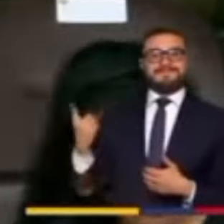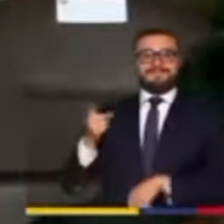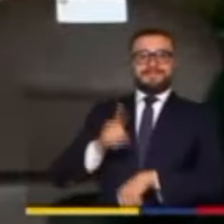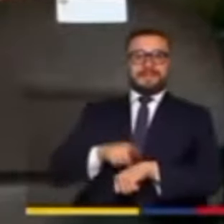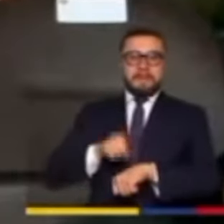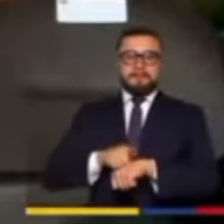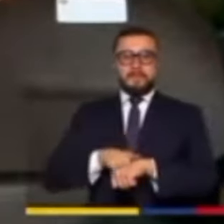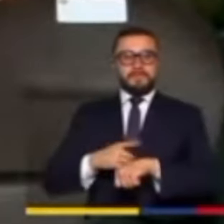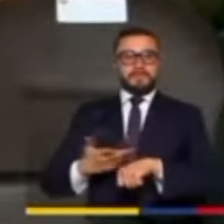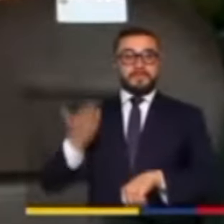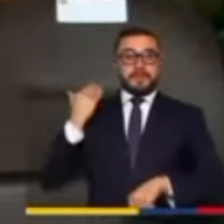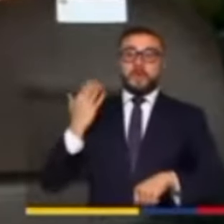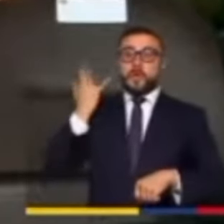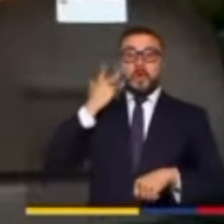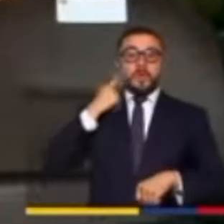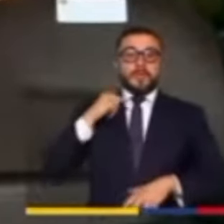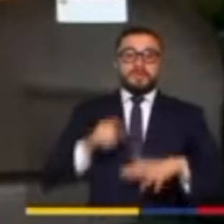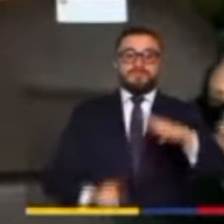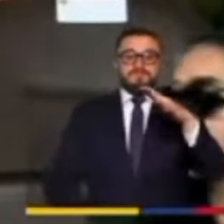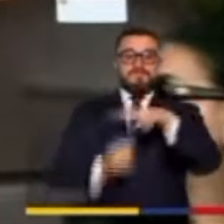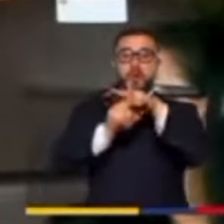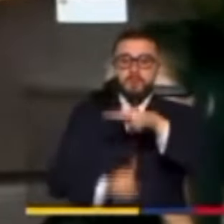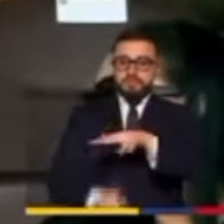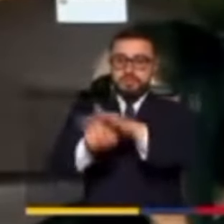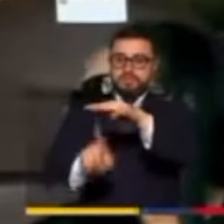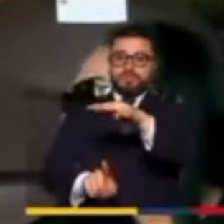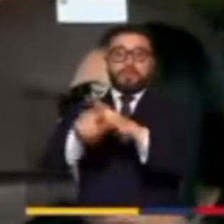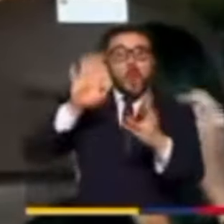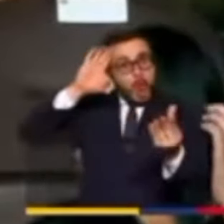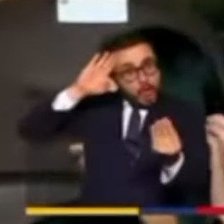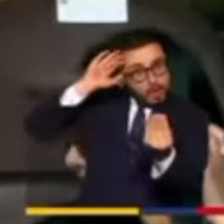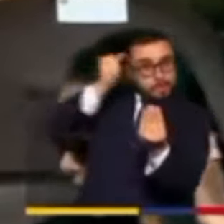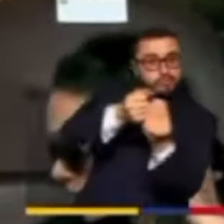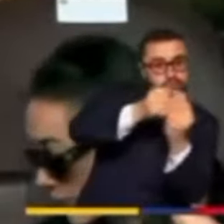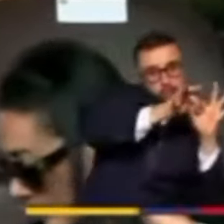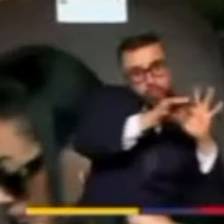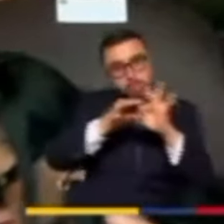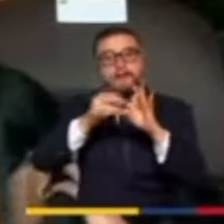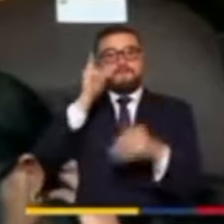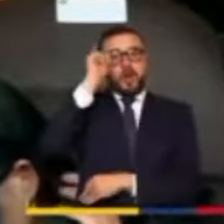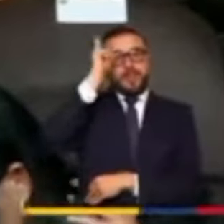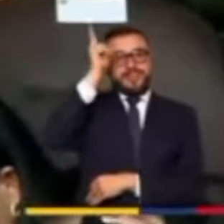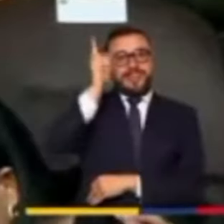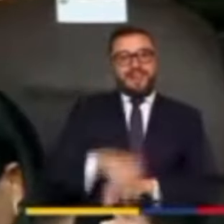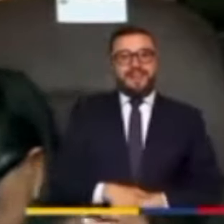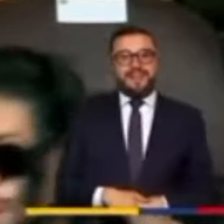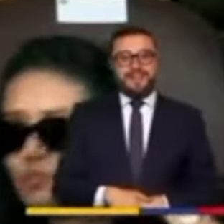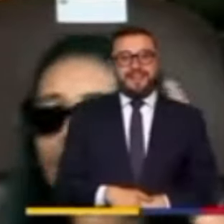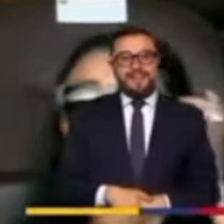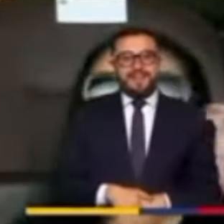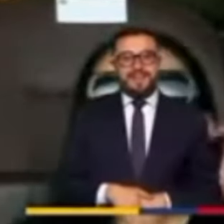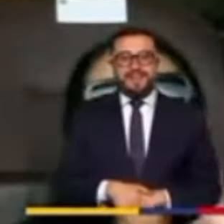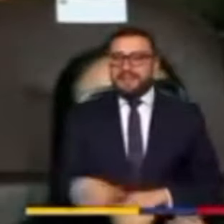en un momento en que estaba al orden del día el descubrimiento de la parapolítica por parte de la